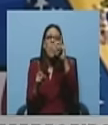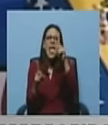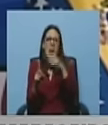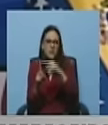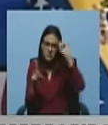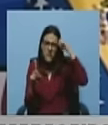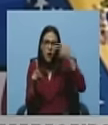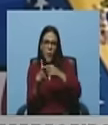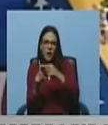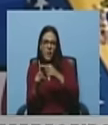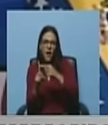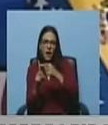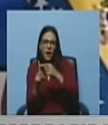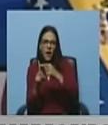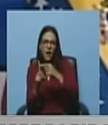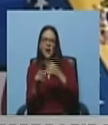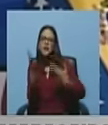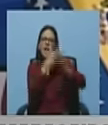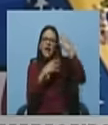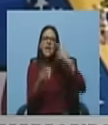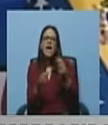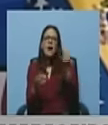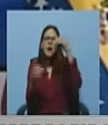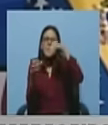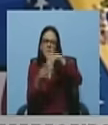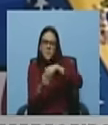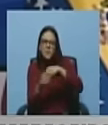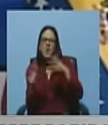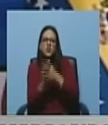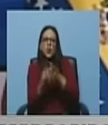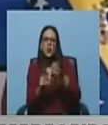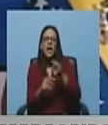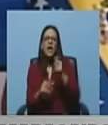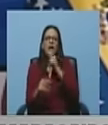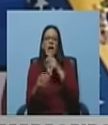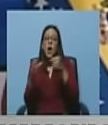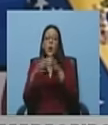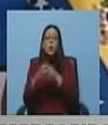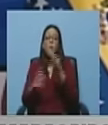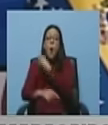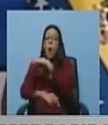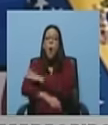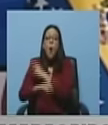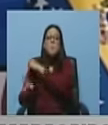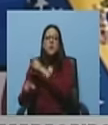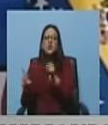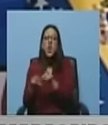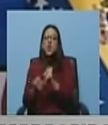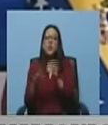De Baduel, que pasó a ser alabado por sectores de la oposición,